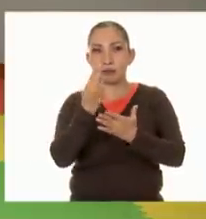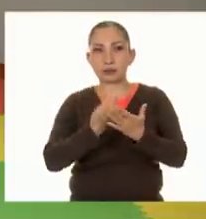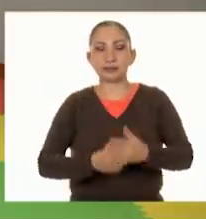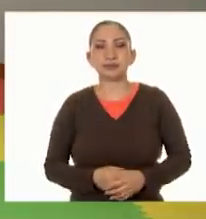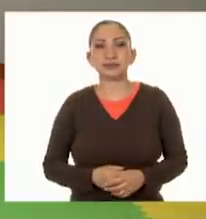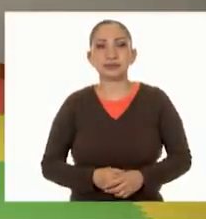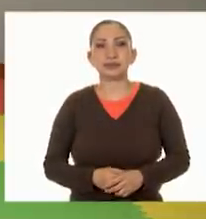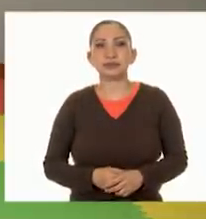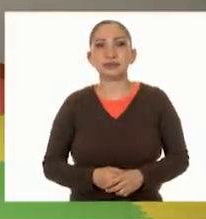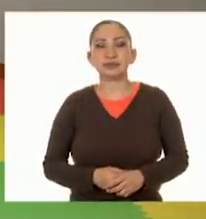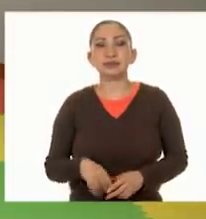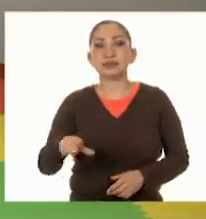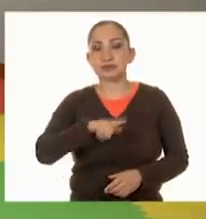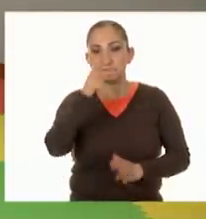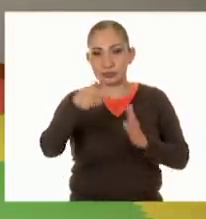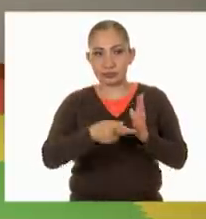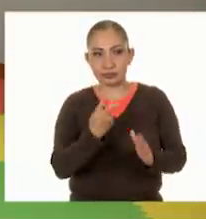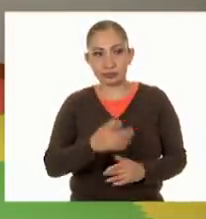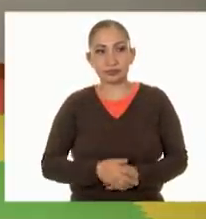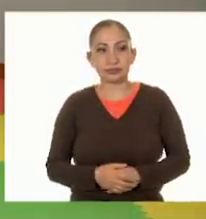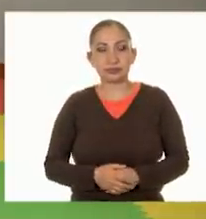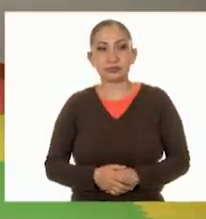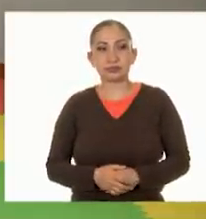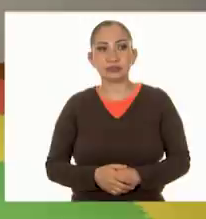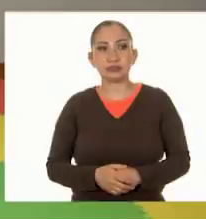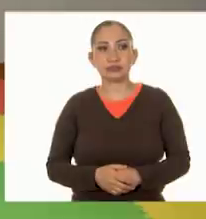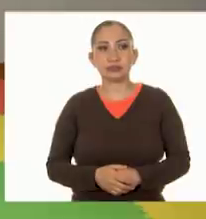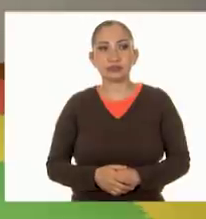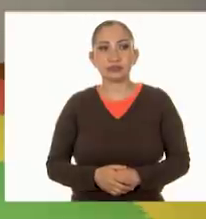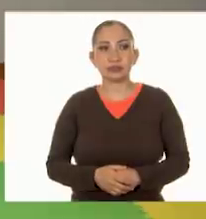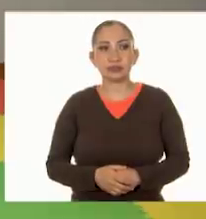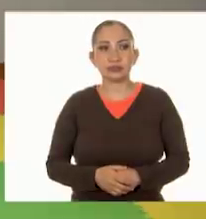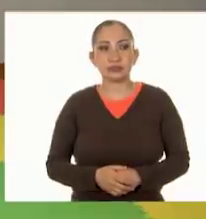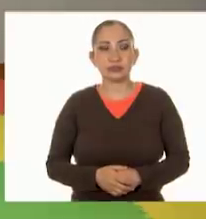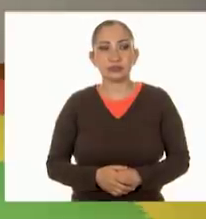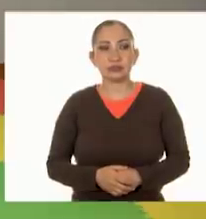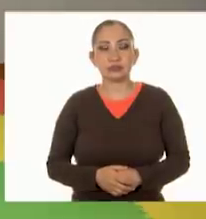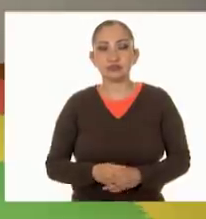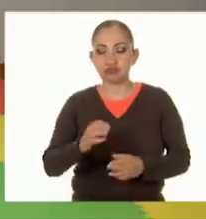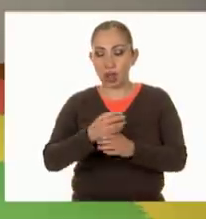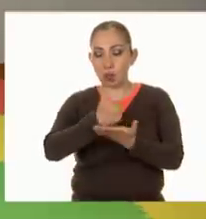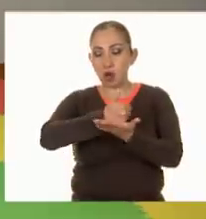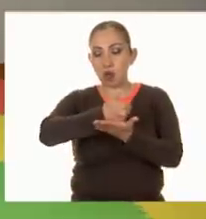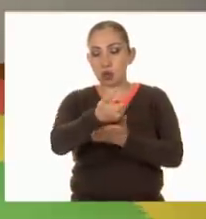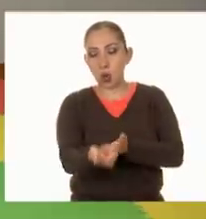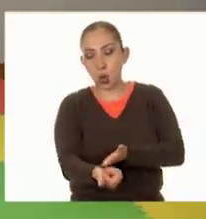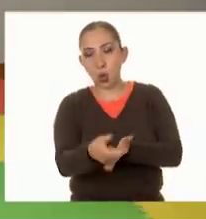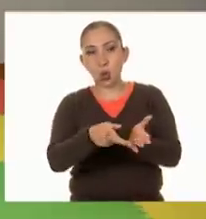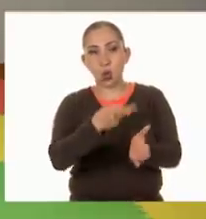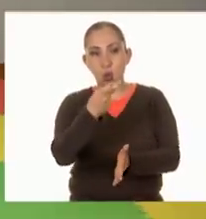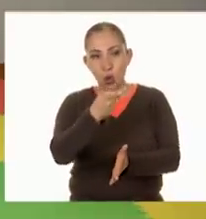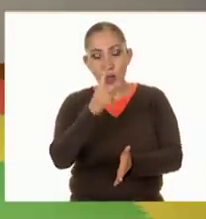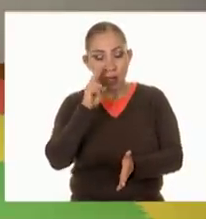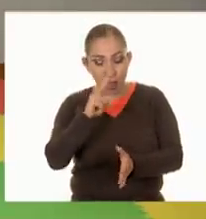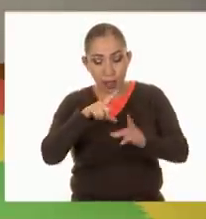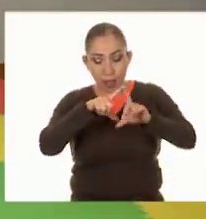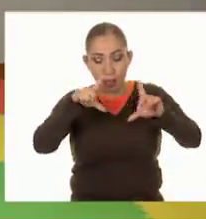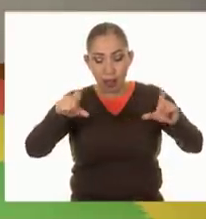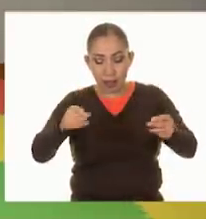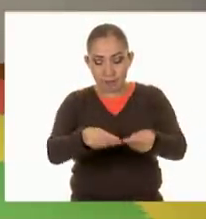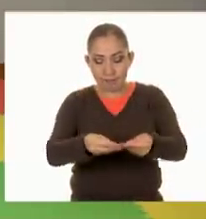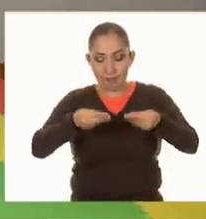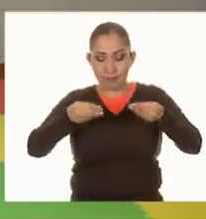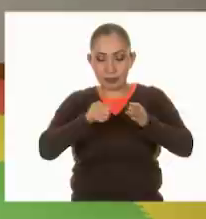ubicado. Lo vuelves a hacer. Balanceas tu cuerpo y derribas la botella.